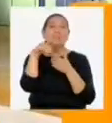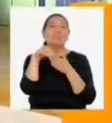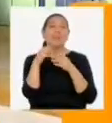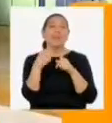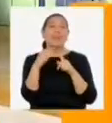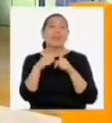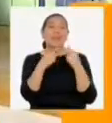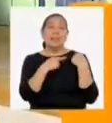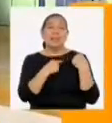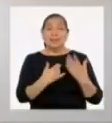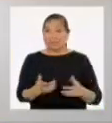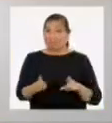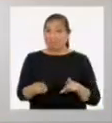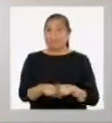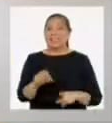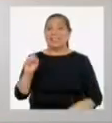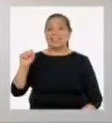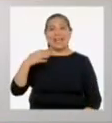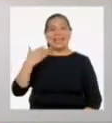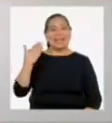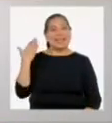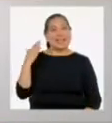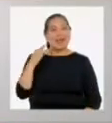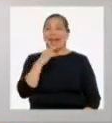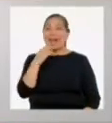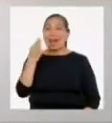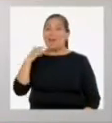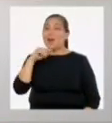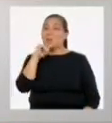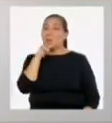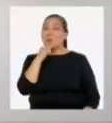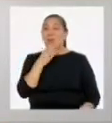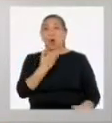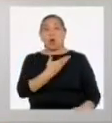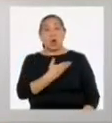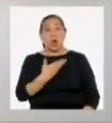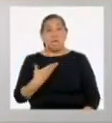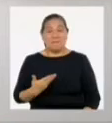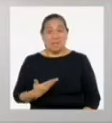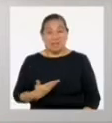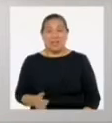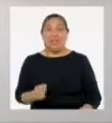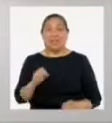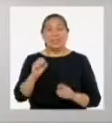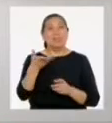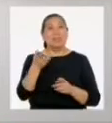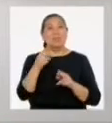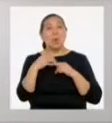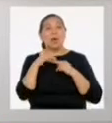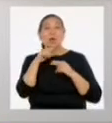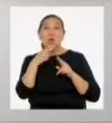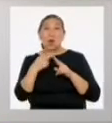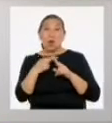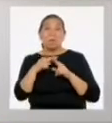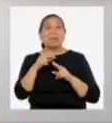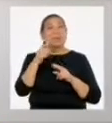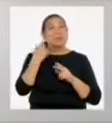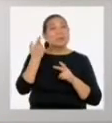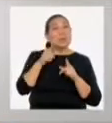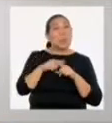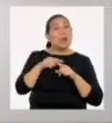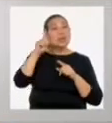cumplieron varios roles a la vez. Ya hemos hablado del rol de las mujeres como gobernantas y sacerdotisas.